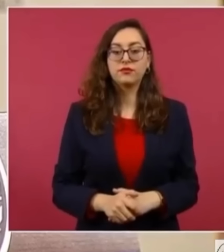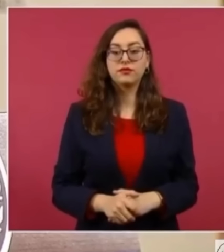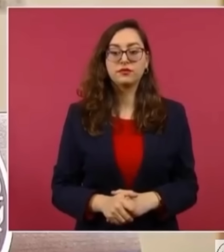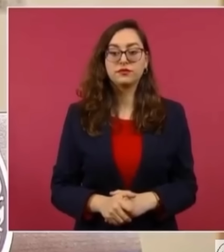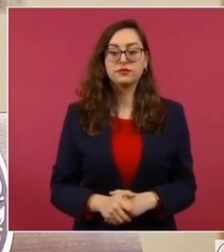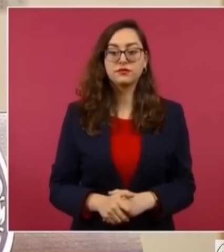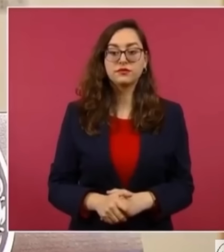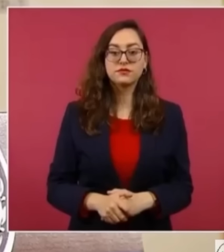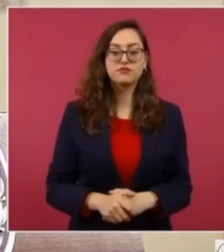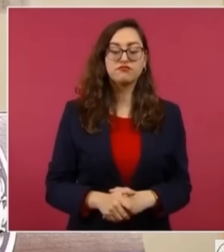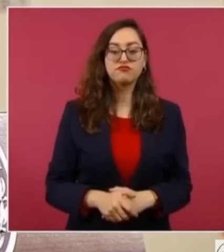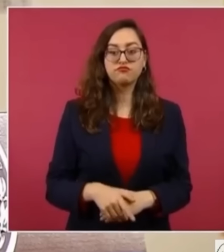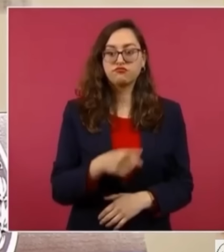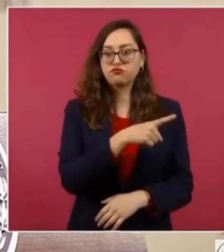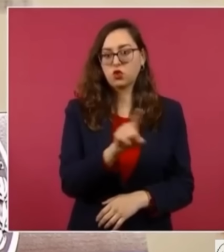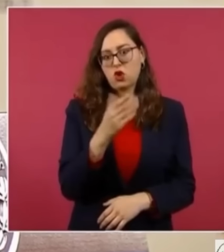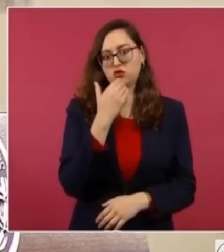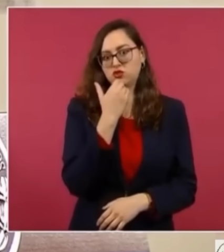Los analistas,